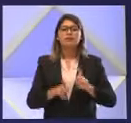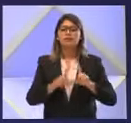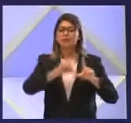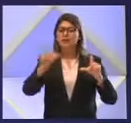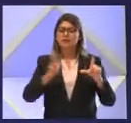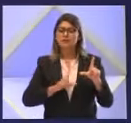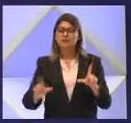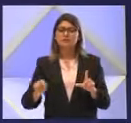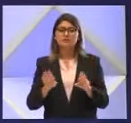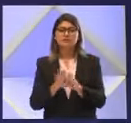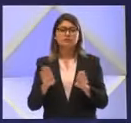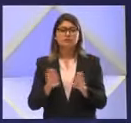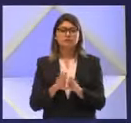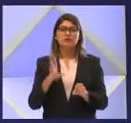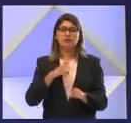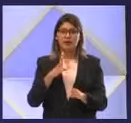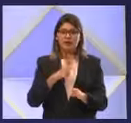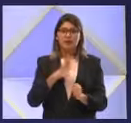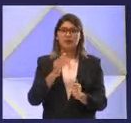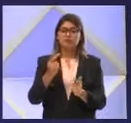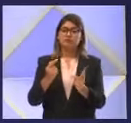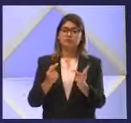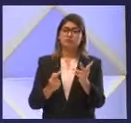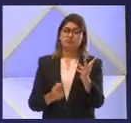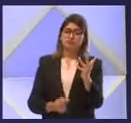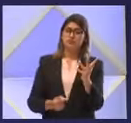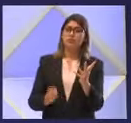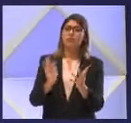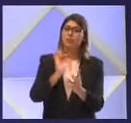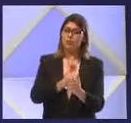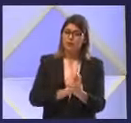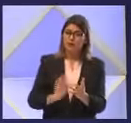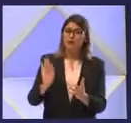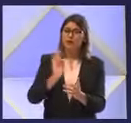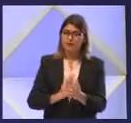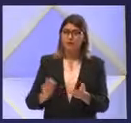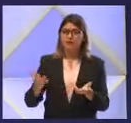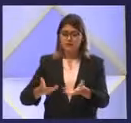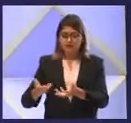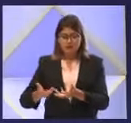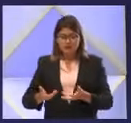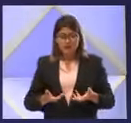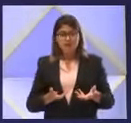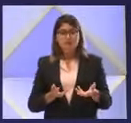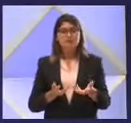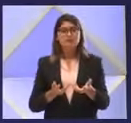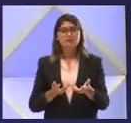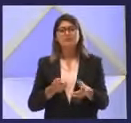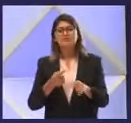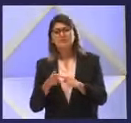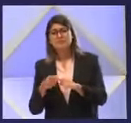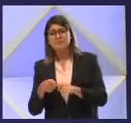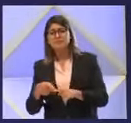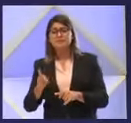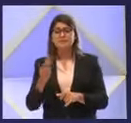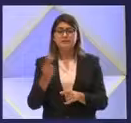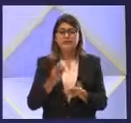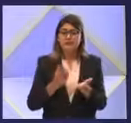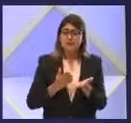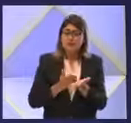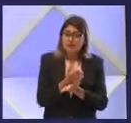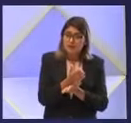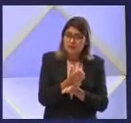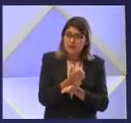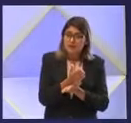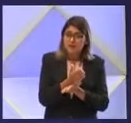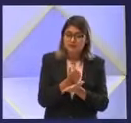muchas oportunidades tenemos abundancia en muchas infraestructuras pero escasez en el acceso es